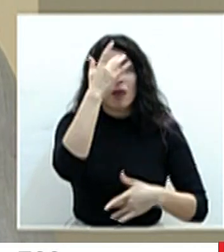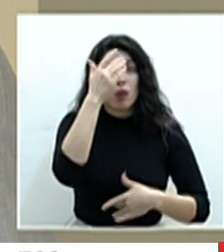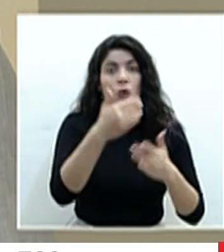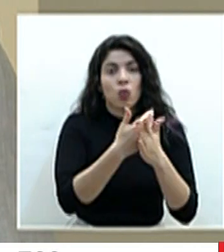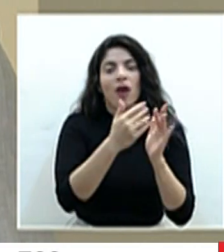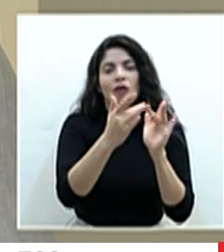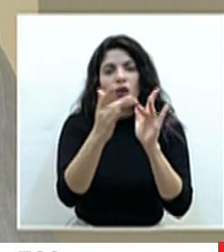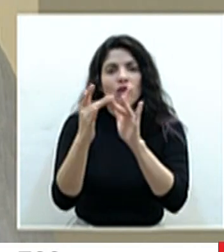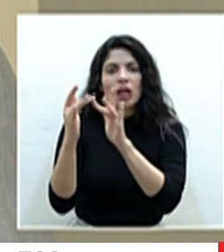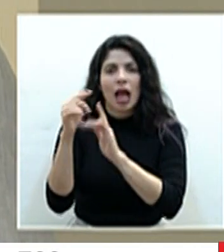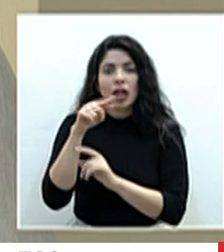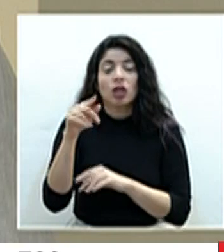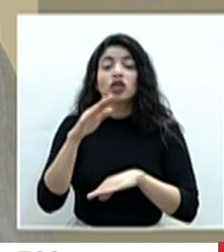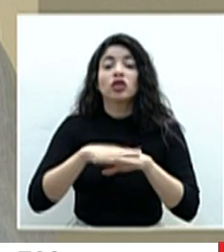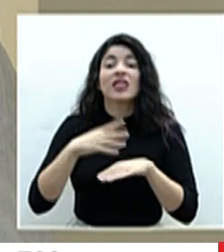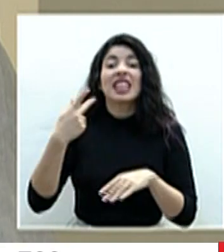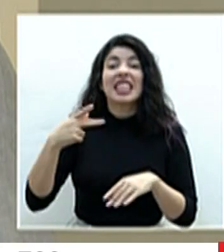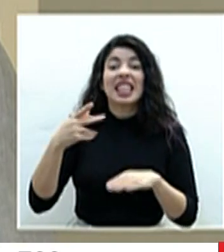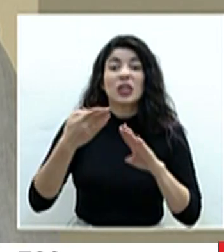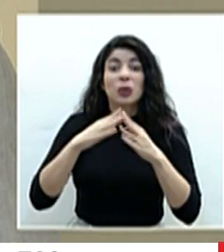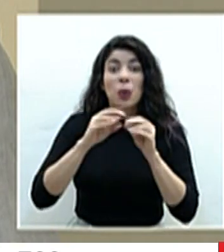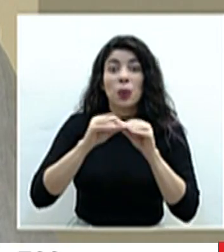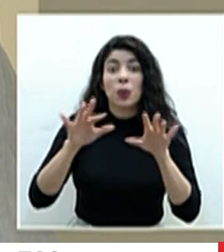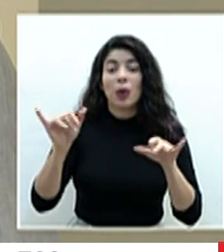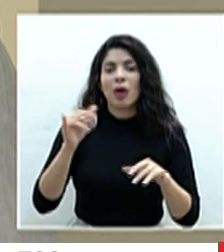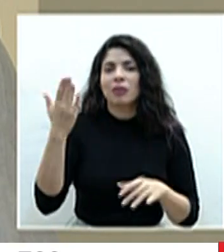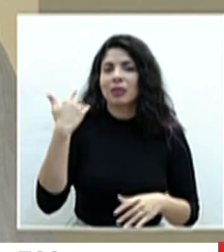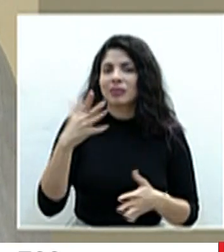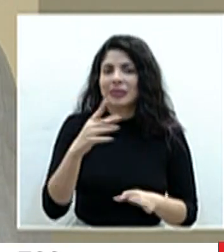respecto al riesgo de transmisión comunitaria, pues como lo hemos dicho,